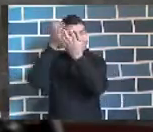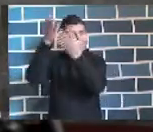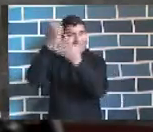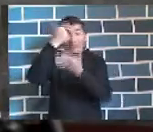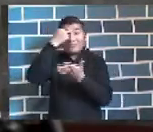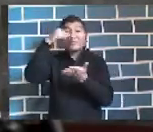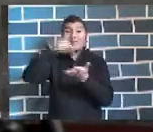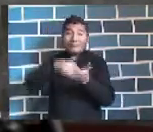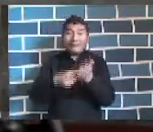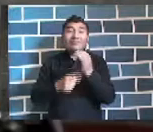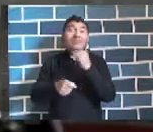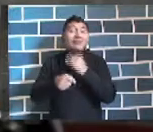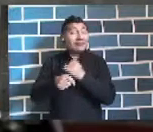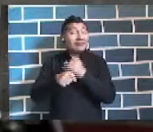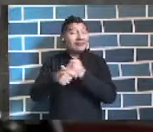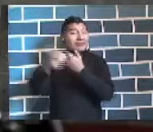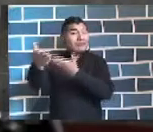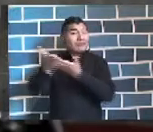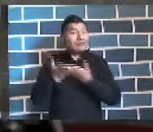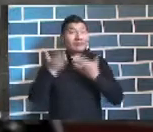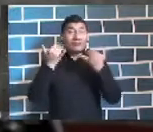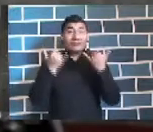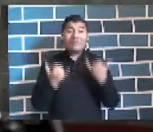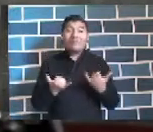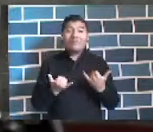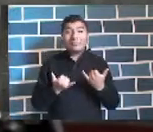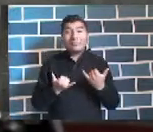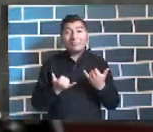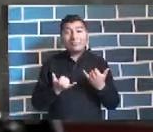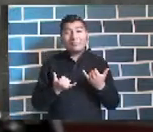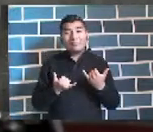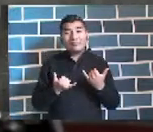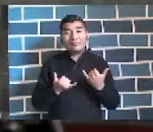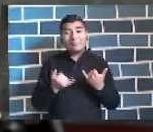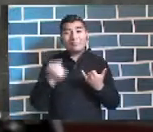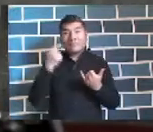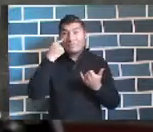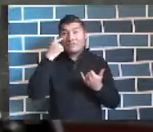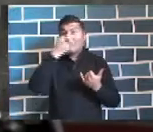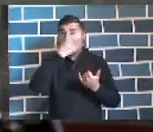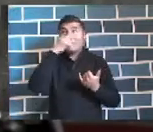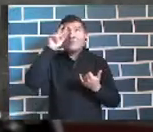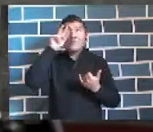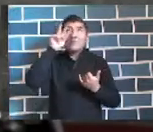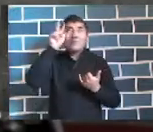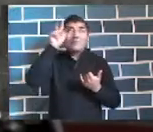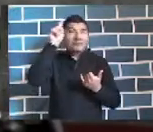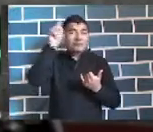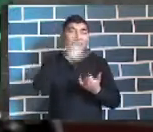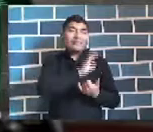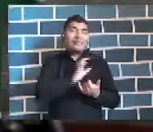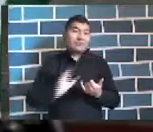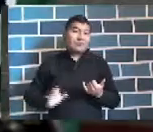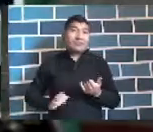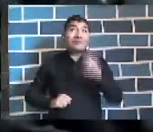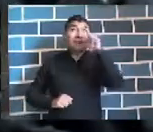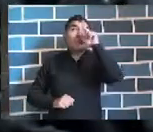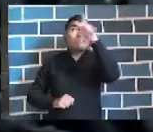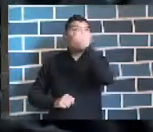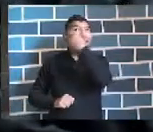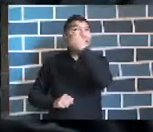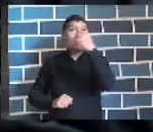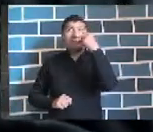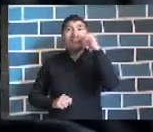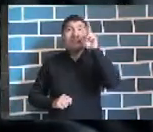Iglesia nos invita hoy a mirar a Cristo. A ti levanto mis